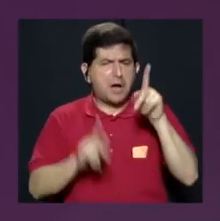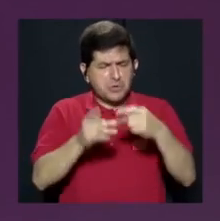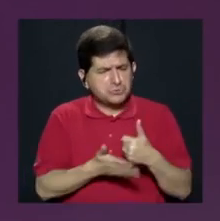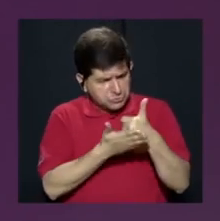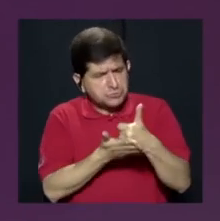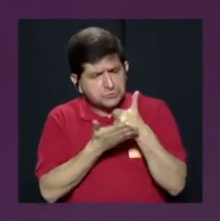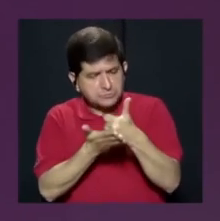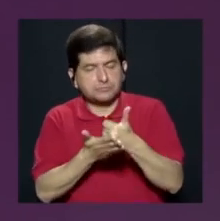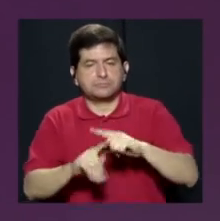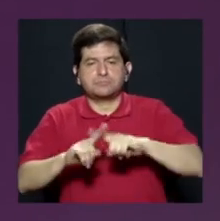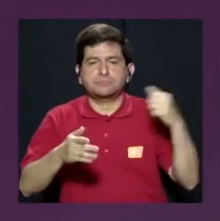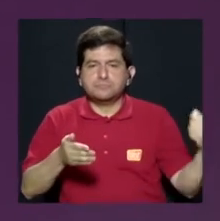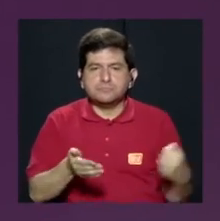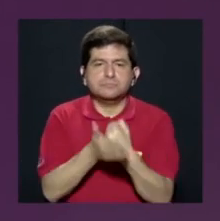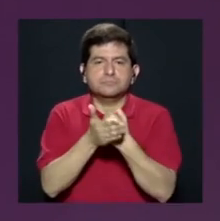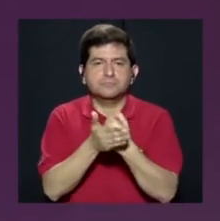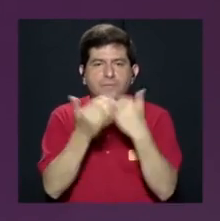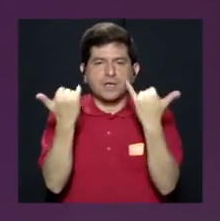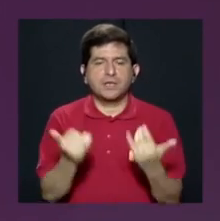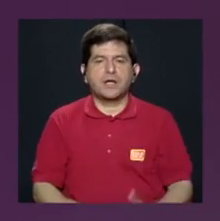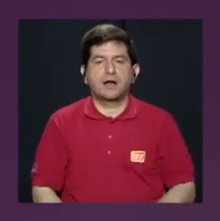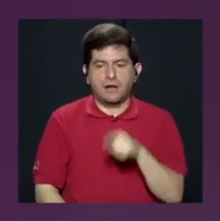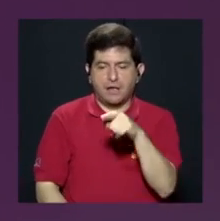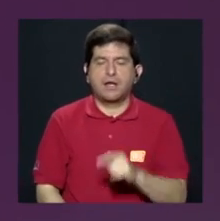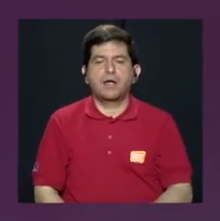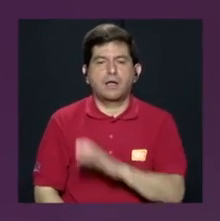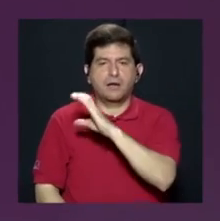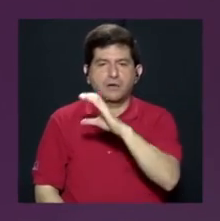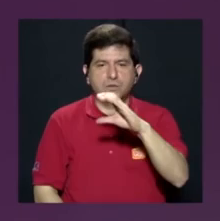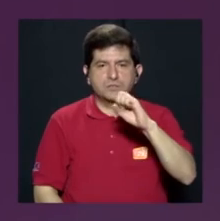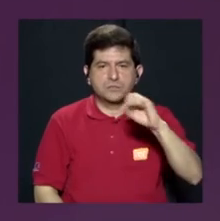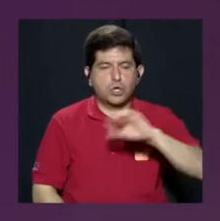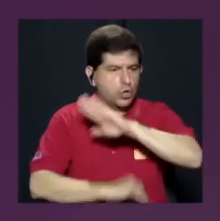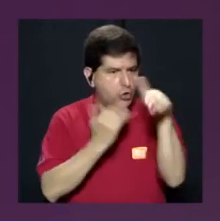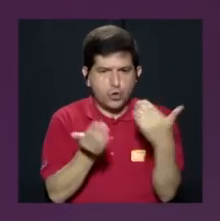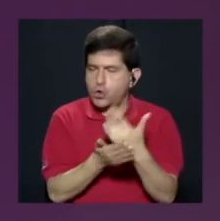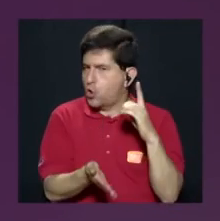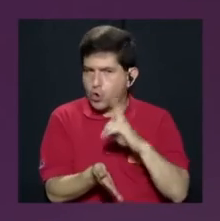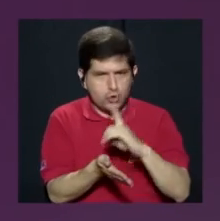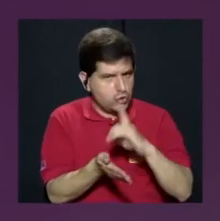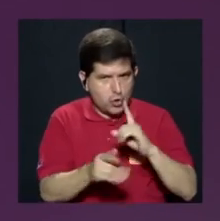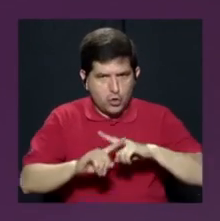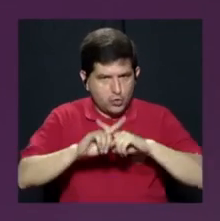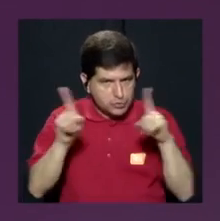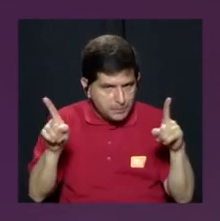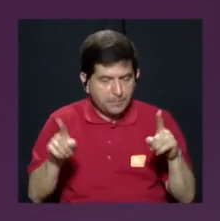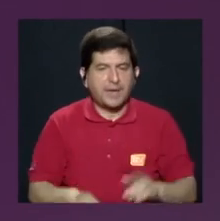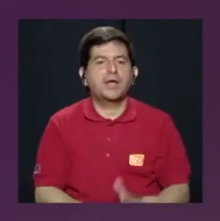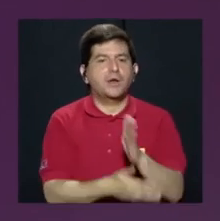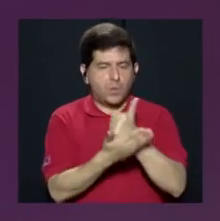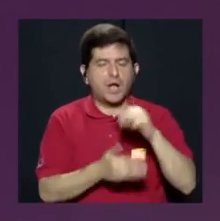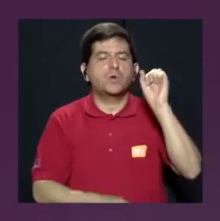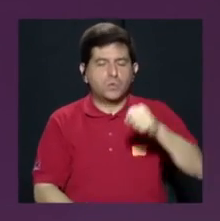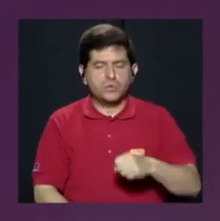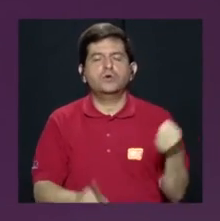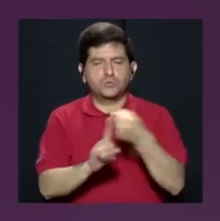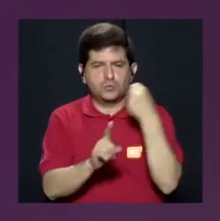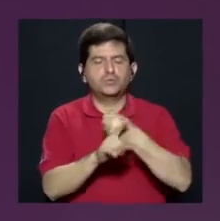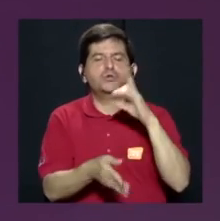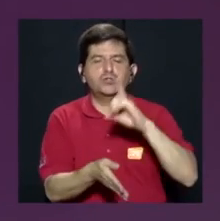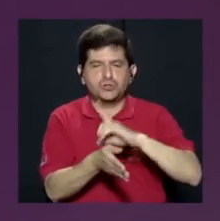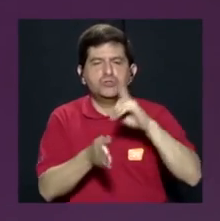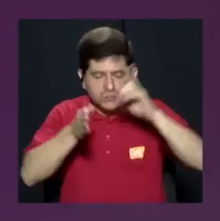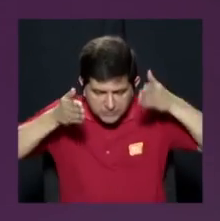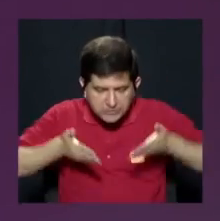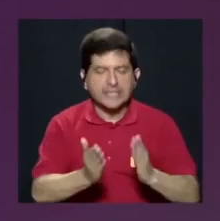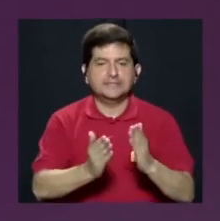serviciales y todo. Lastimosamente llegamos a la caja y no son todos los doctores, vuelvo a repetirlo, y nos dan violencia obstétrica. O